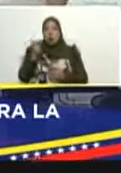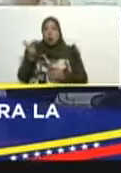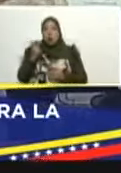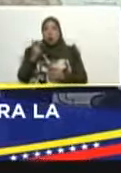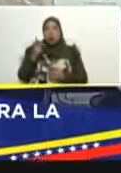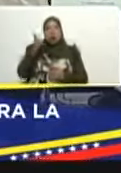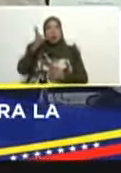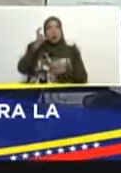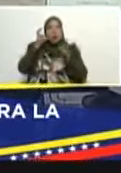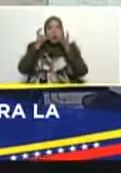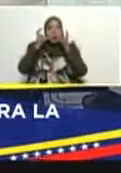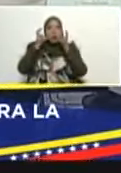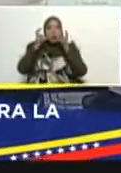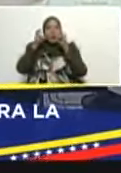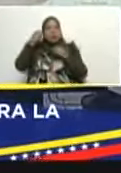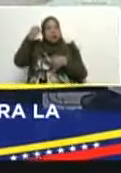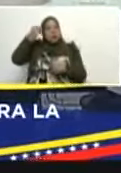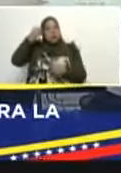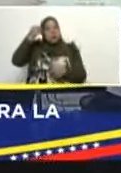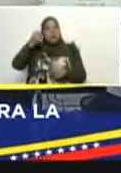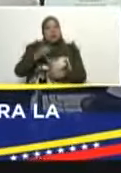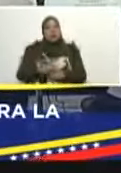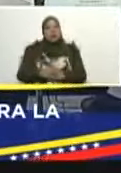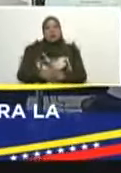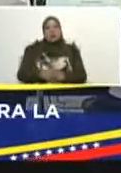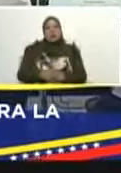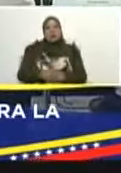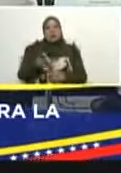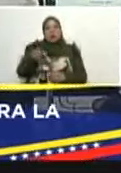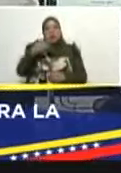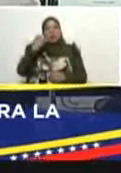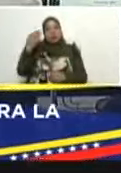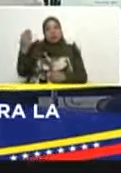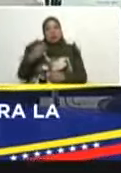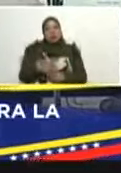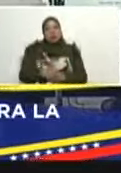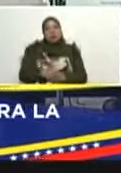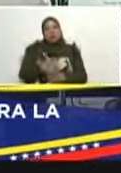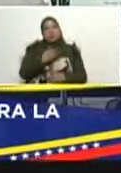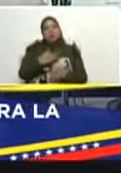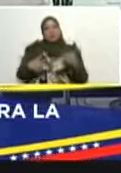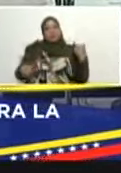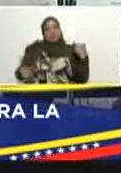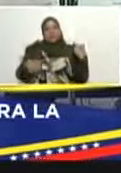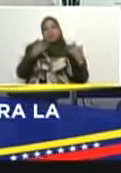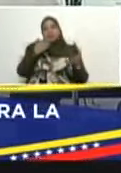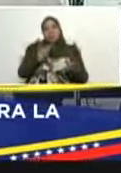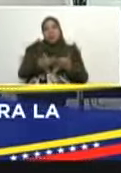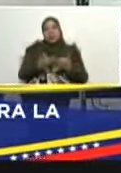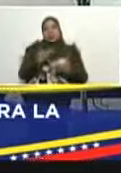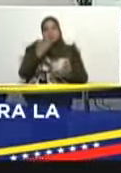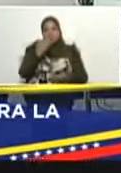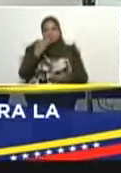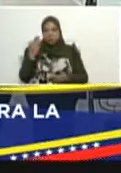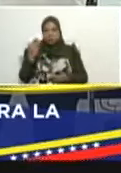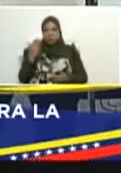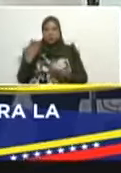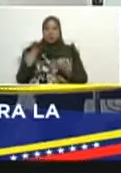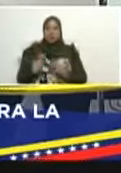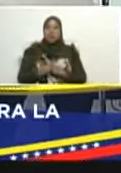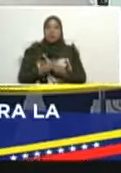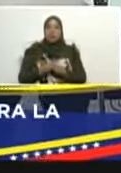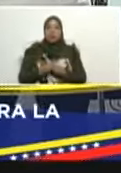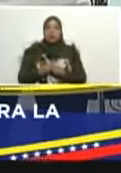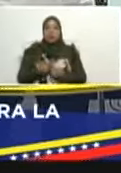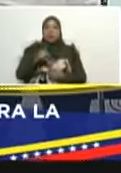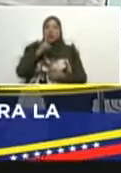también escuchar su opinión. Adelante. Bueno, primordialmente agradecido, presidente. Junto con mi hermano Aitor,